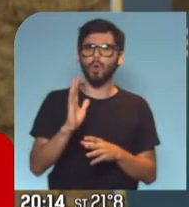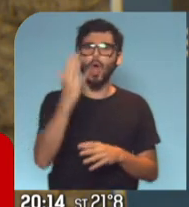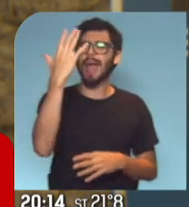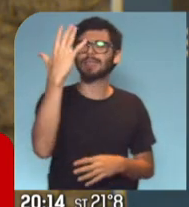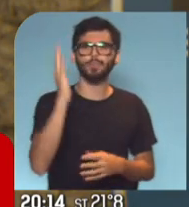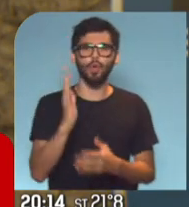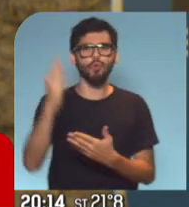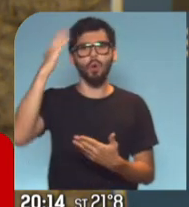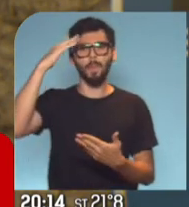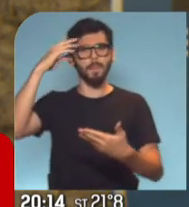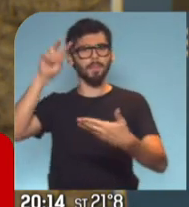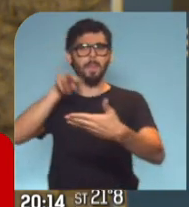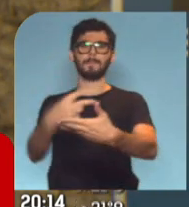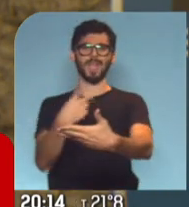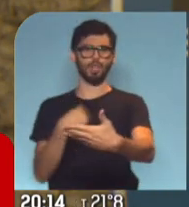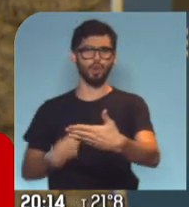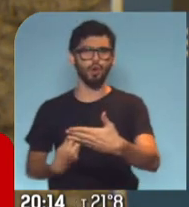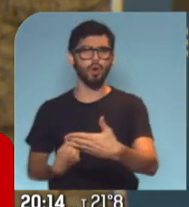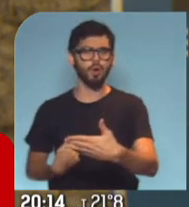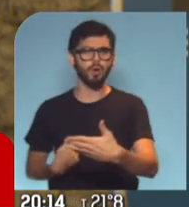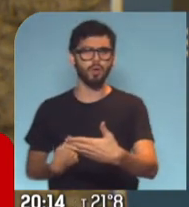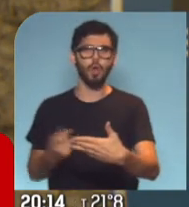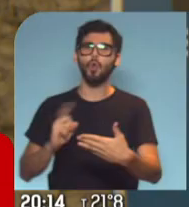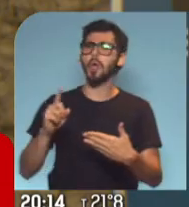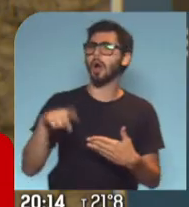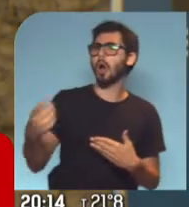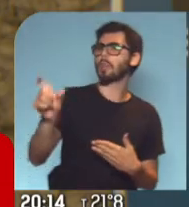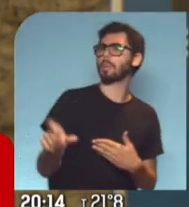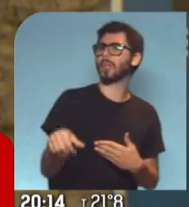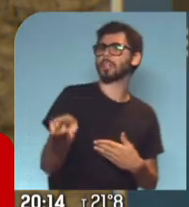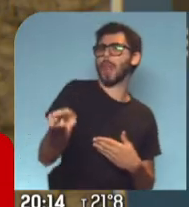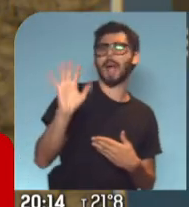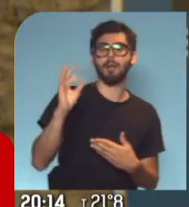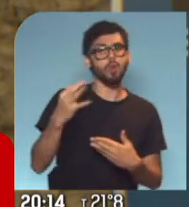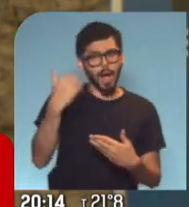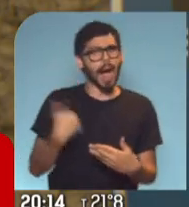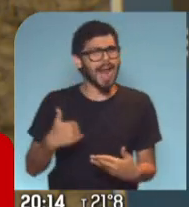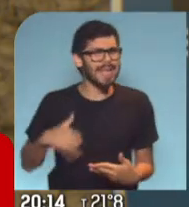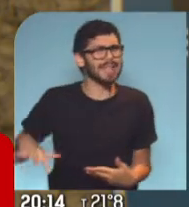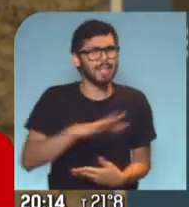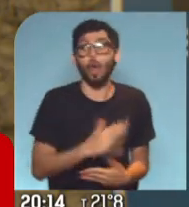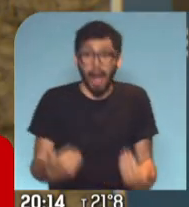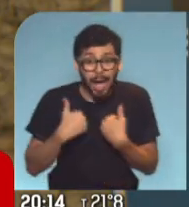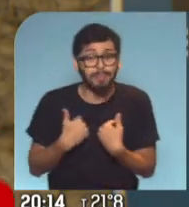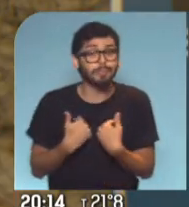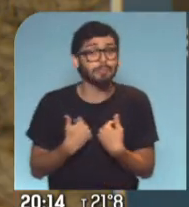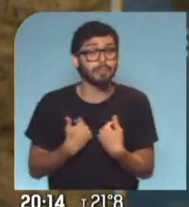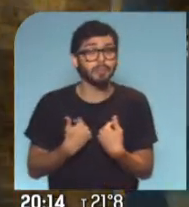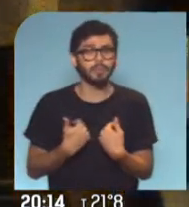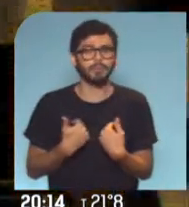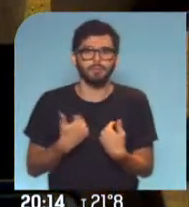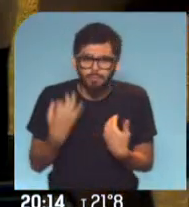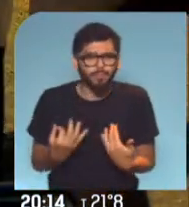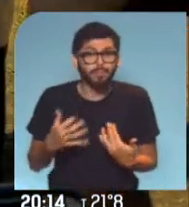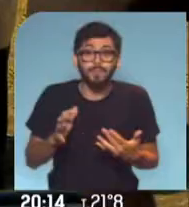¿no? No son cosas que le pasaron a otro. Le pasaron a los argentinos y me pasó a mí y le pasó... Pasó